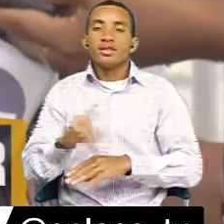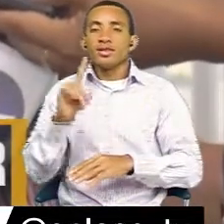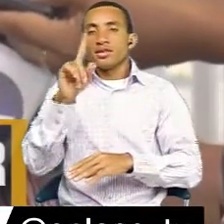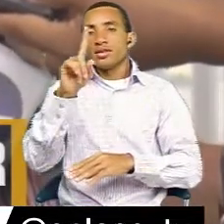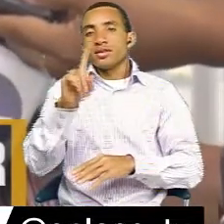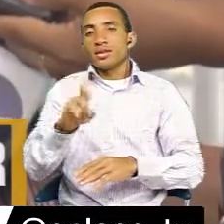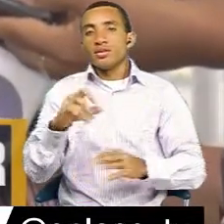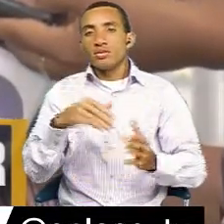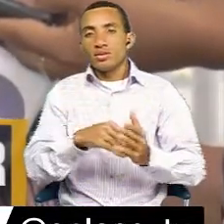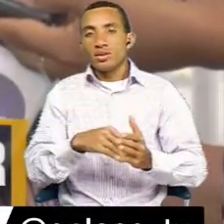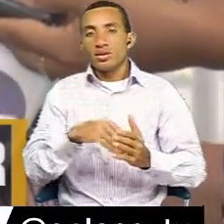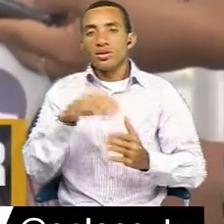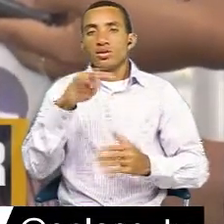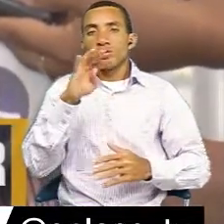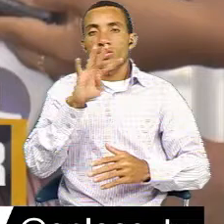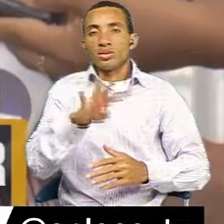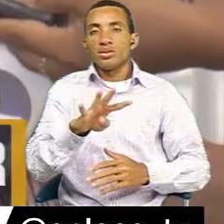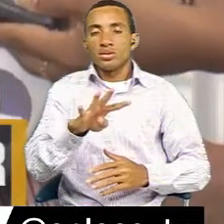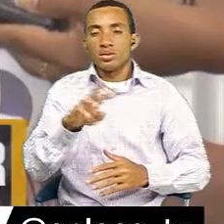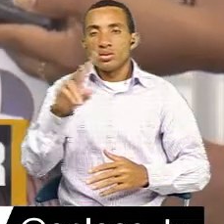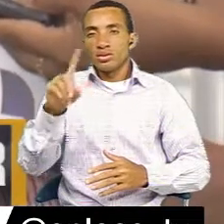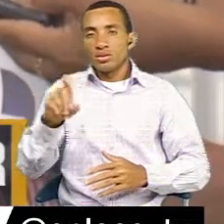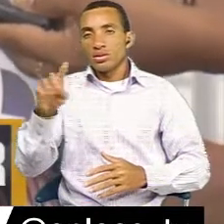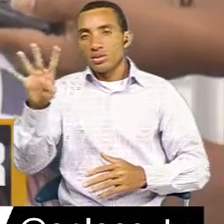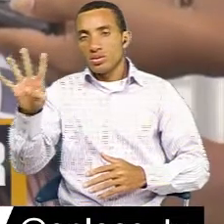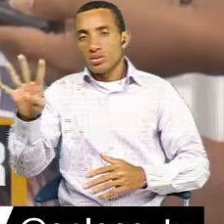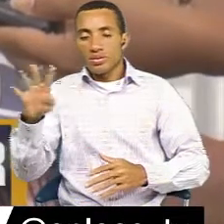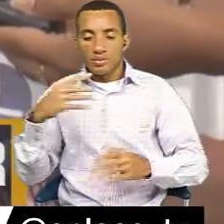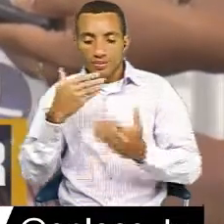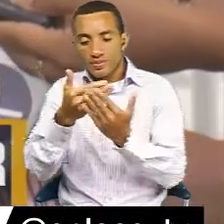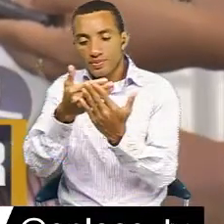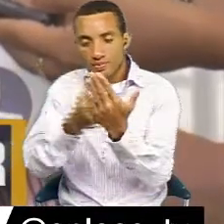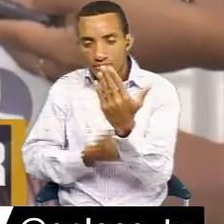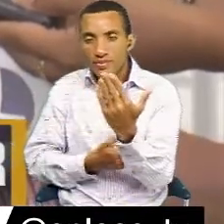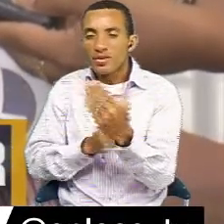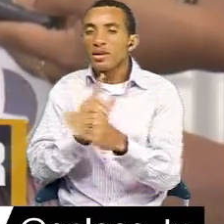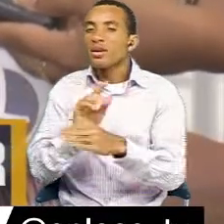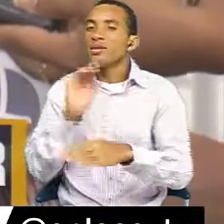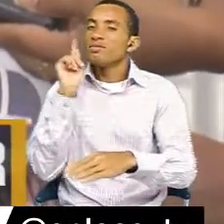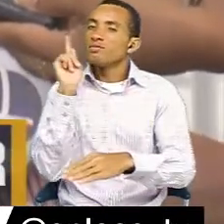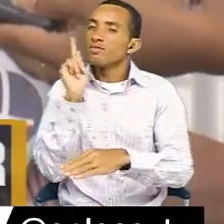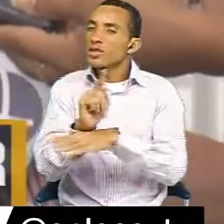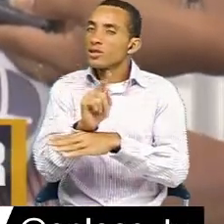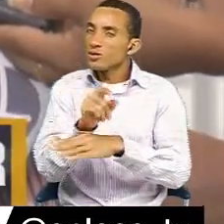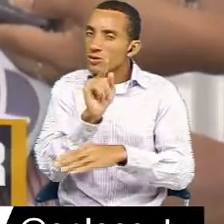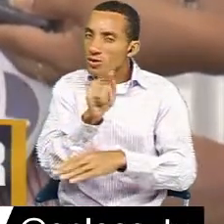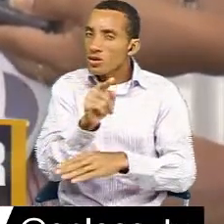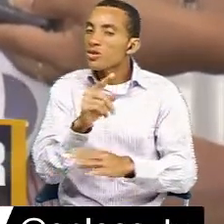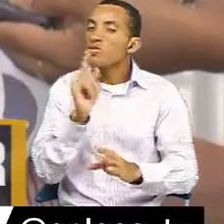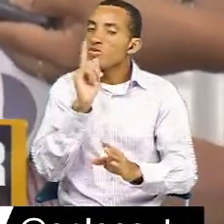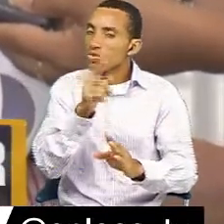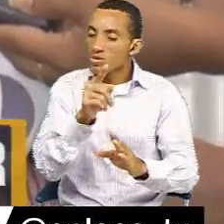6.469 escritos de acusación. Se ha logrado llevar a cabo